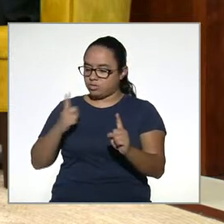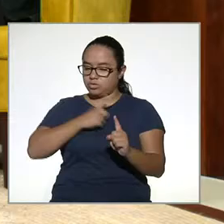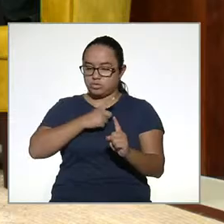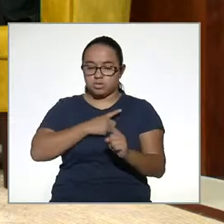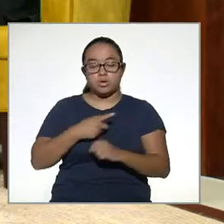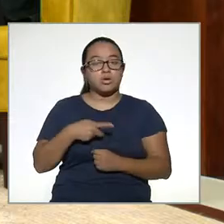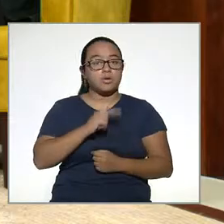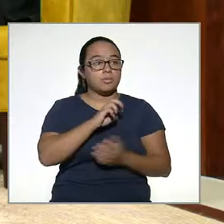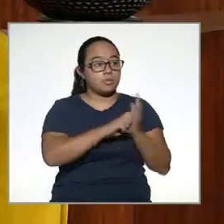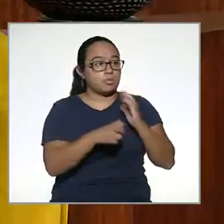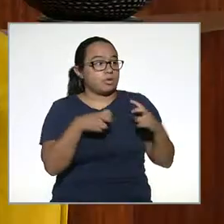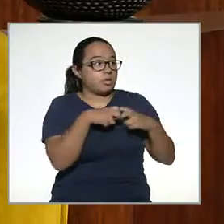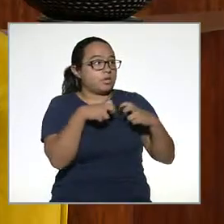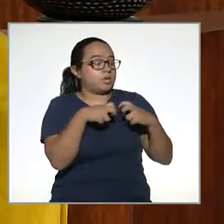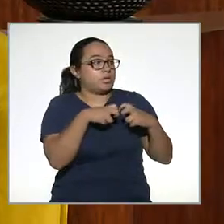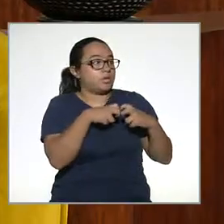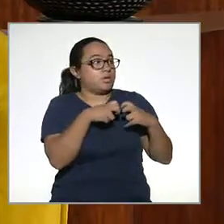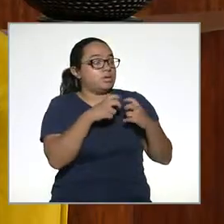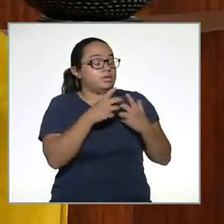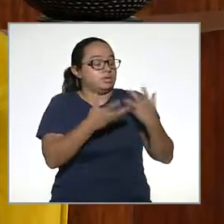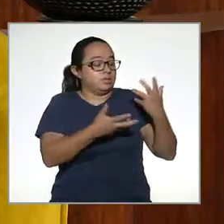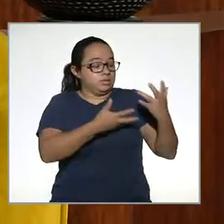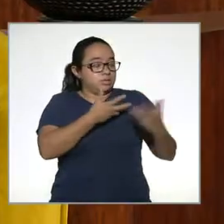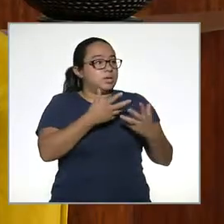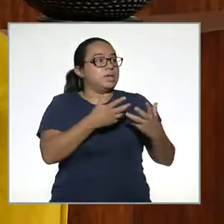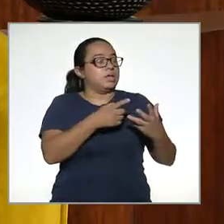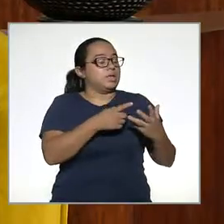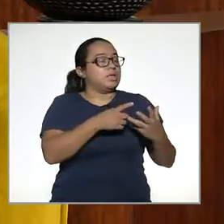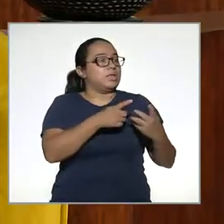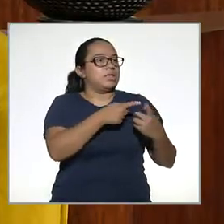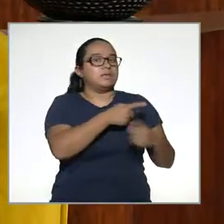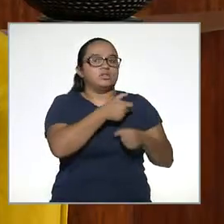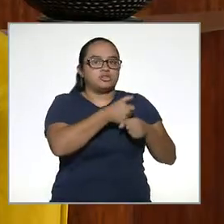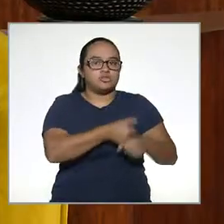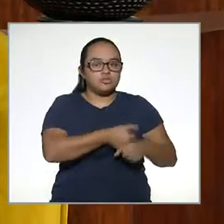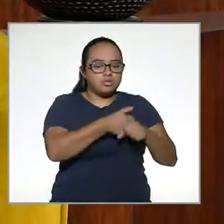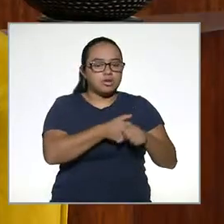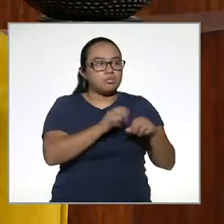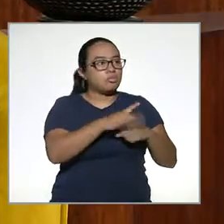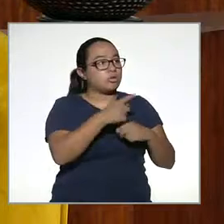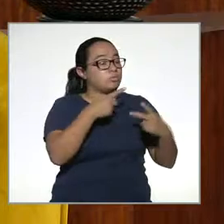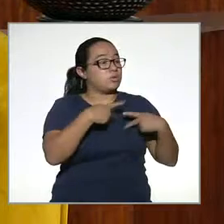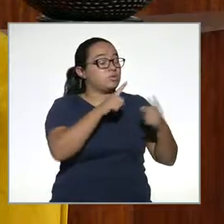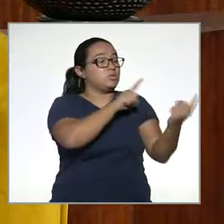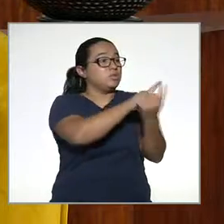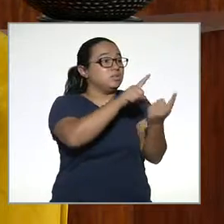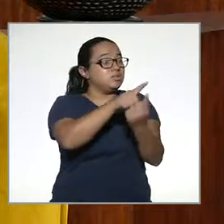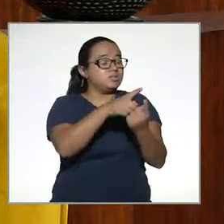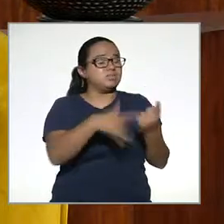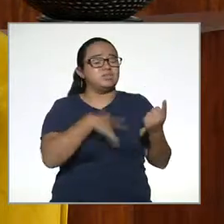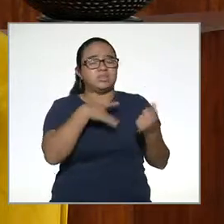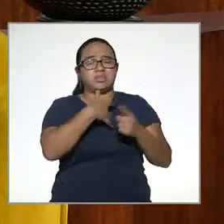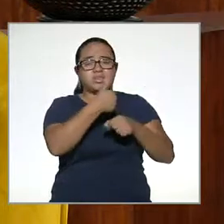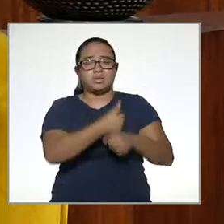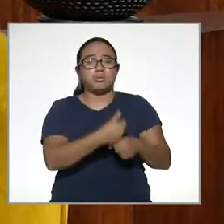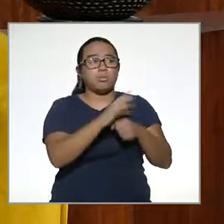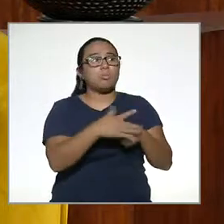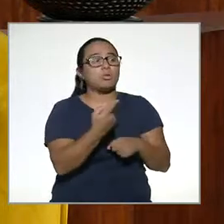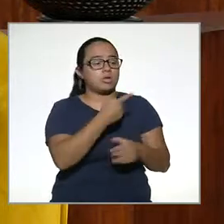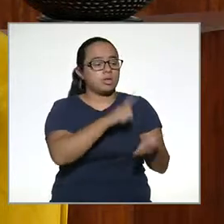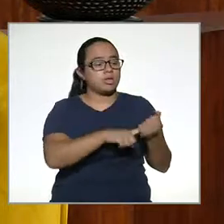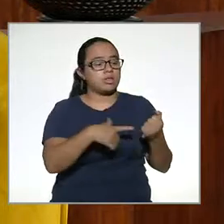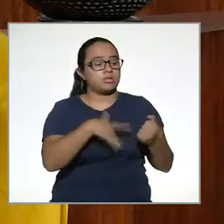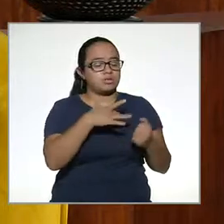niño que tiene ansiedad social va a sufrir por estar conviviendo con la gente porque podría sentir temor